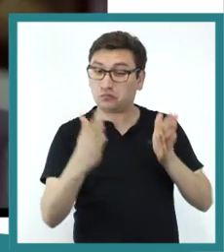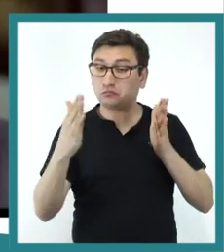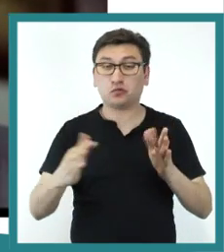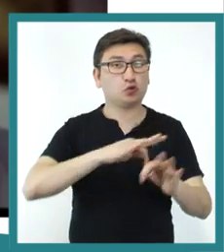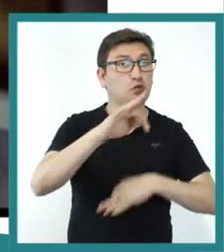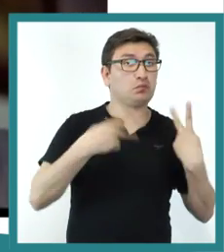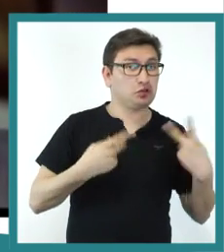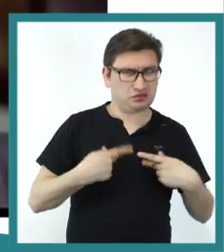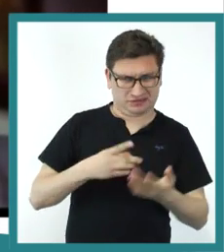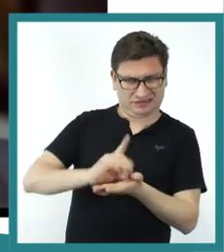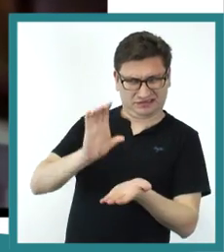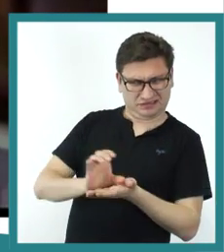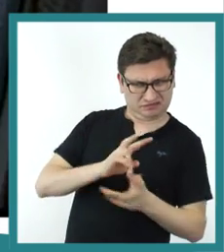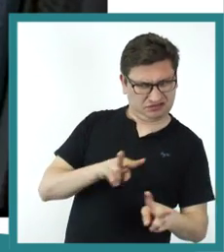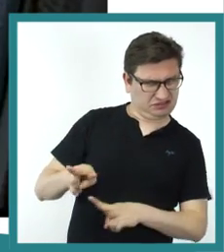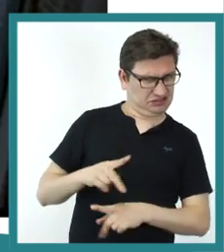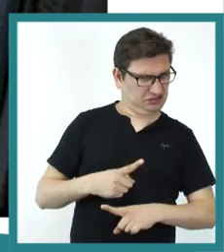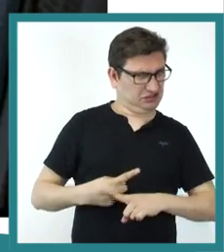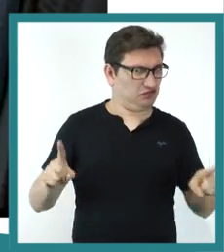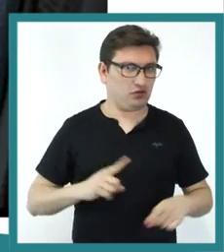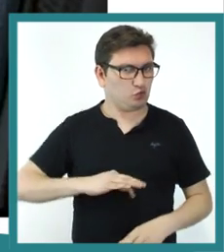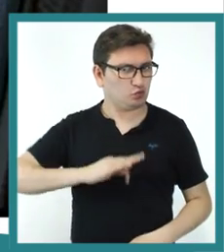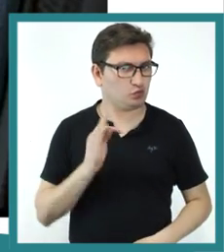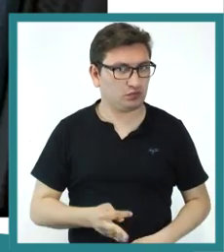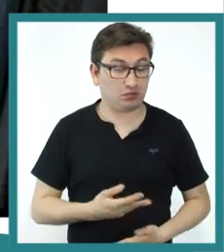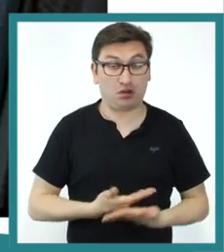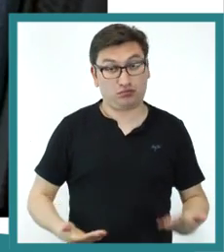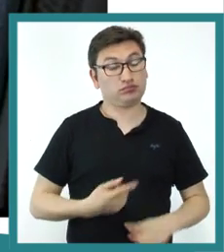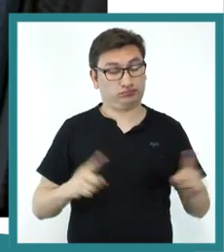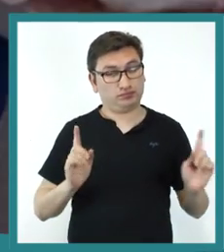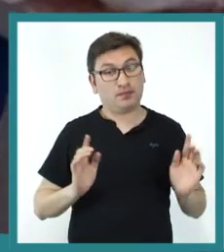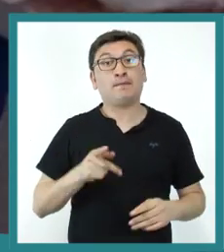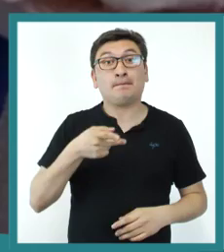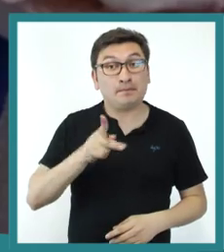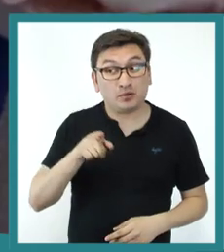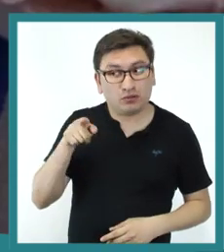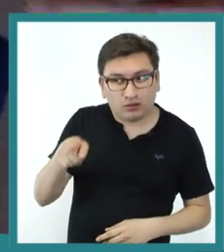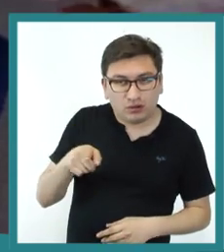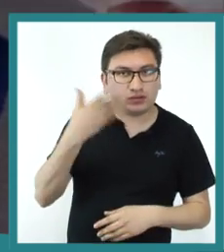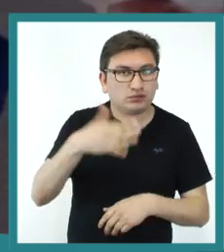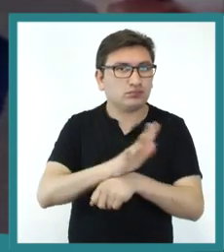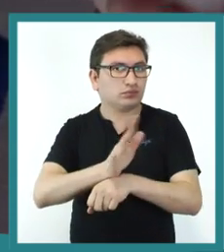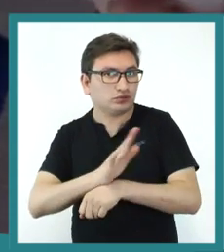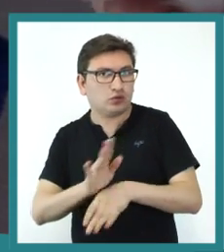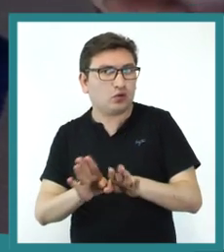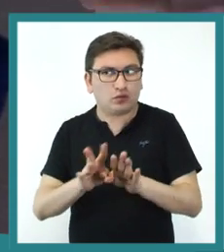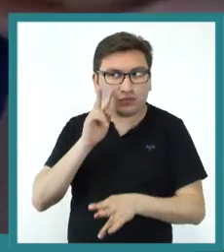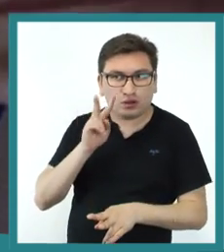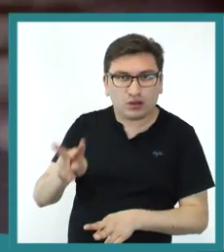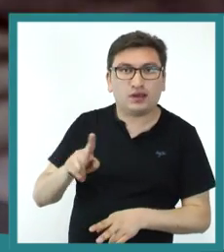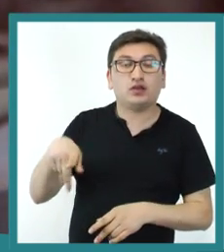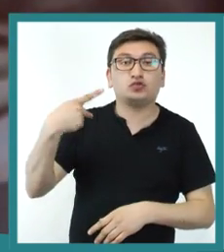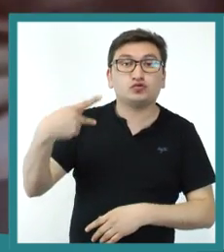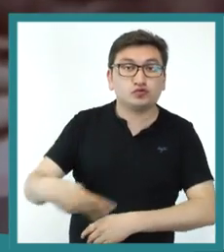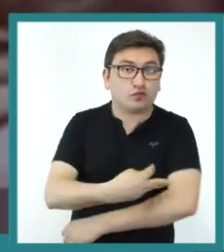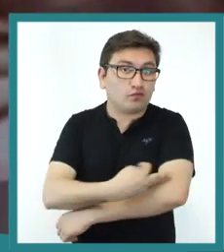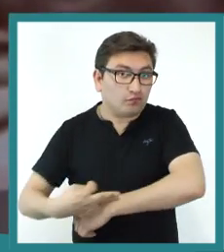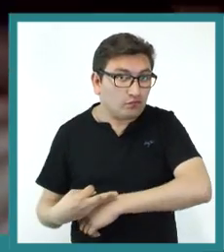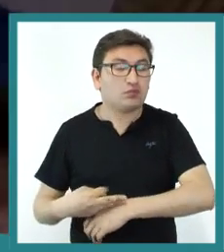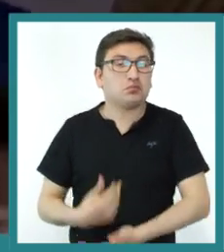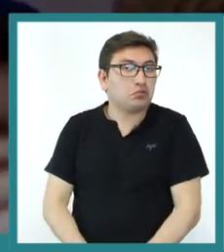discapacidad era vista y entendida como algo diferente, aún no tan aceptado como hoy en día, la adaptación resalta el valor